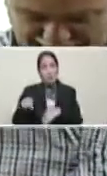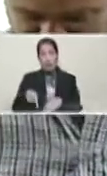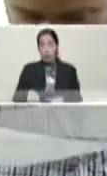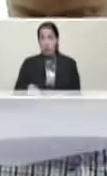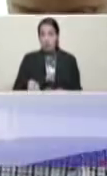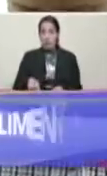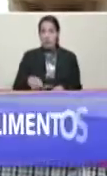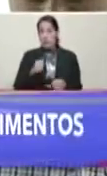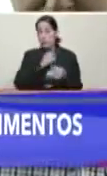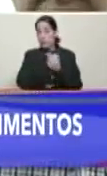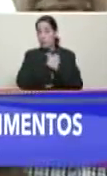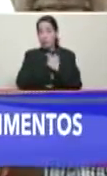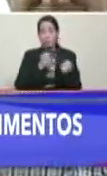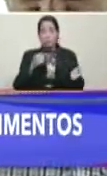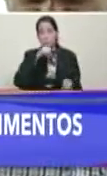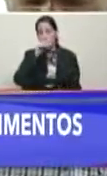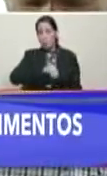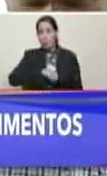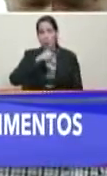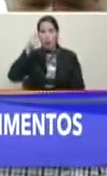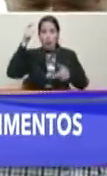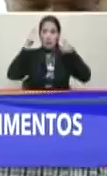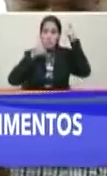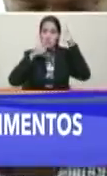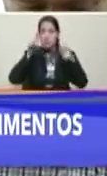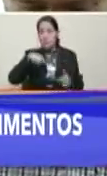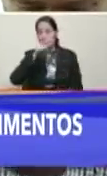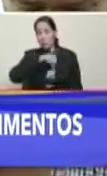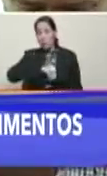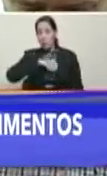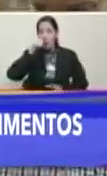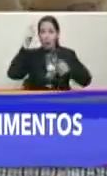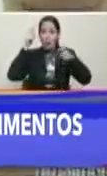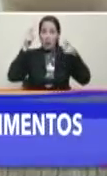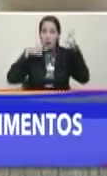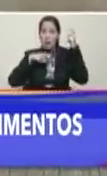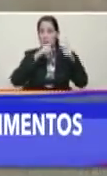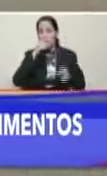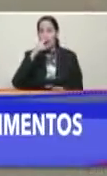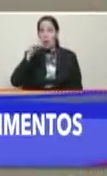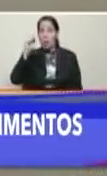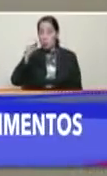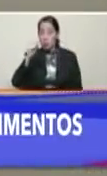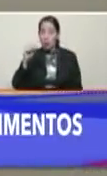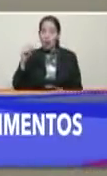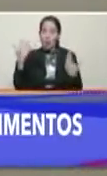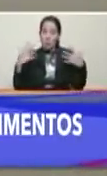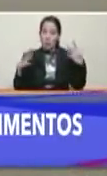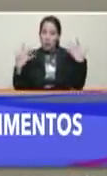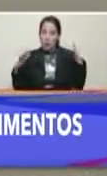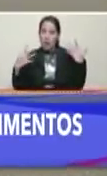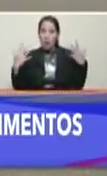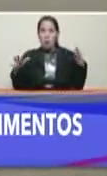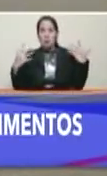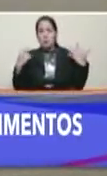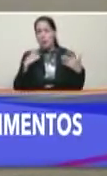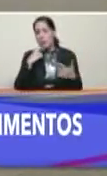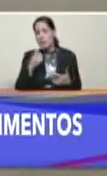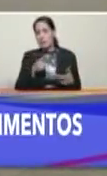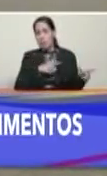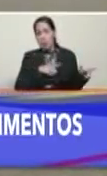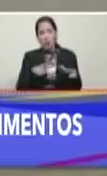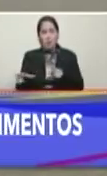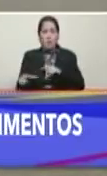tanto vamos a xavi lo sigue amando que también ama nicolás maduro le damos un fuerte aplauso y le decimos que estamos listos ya